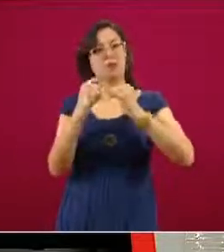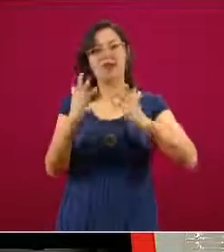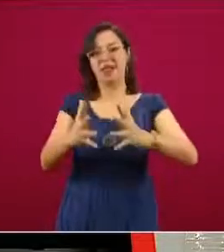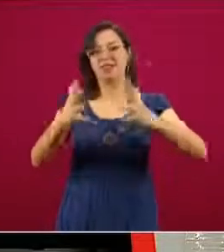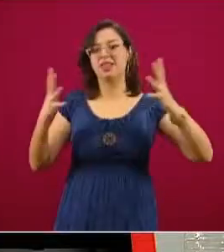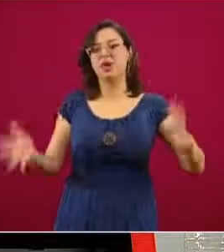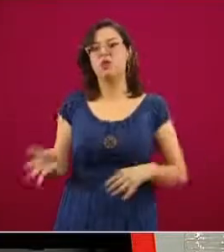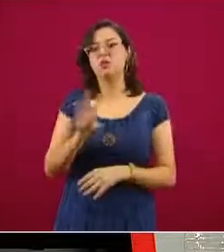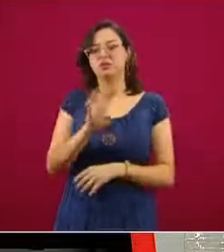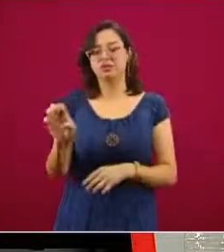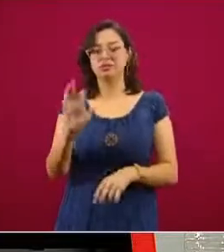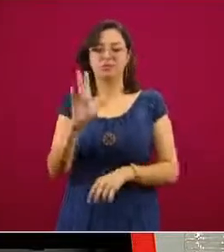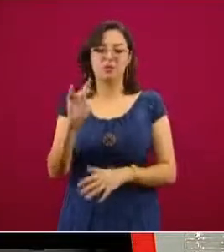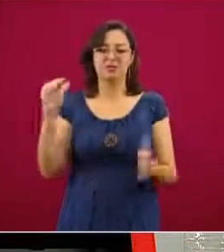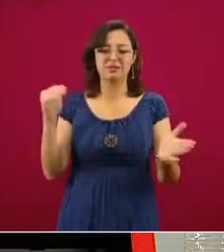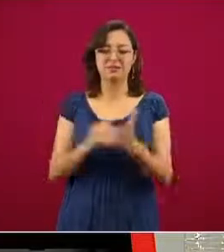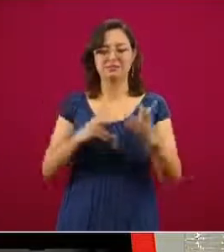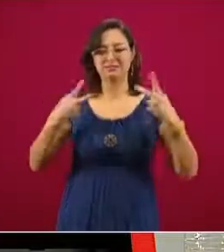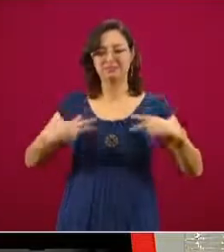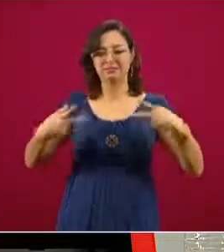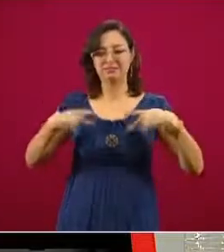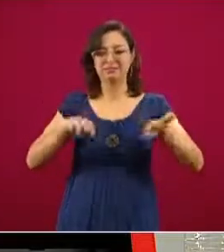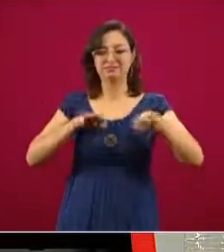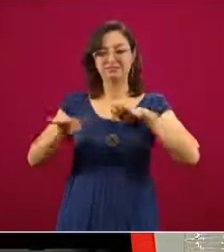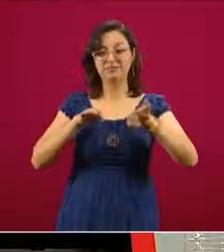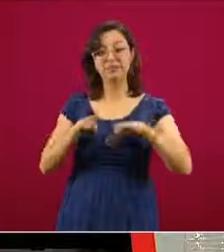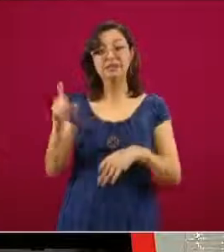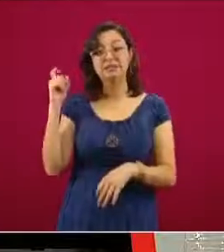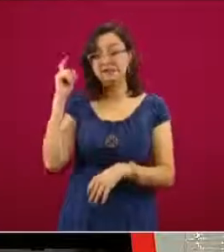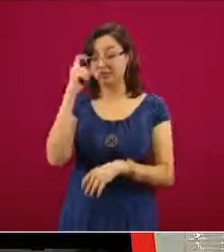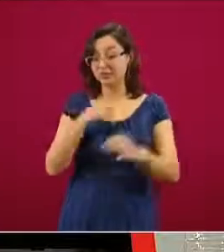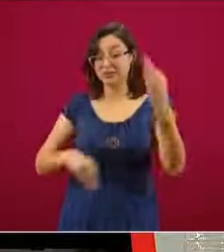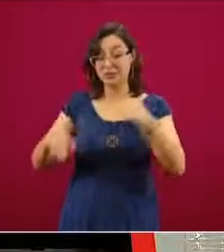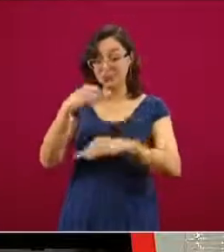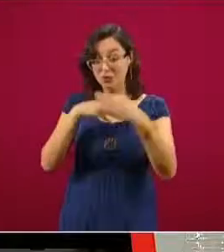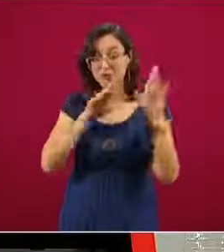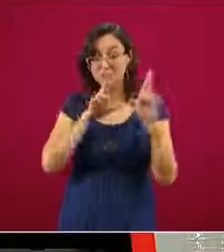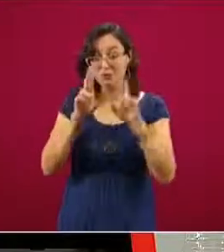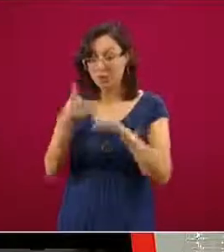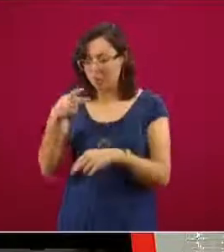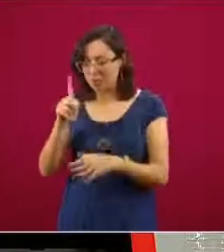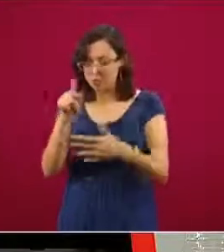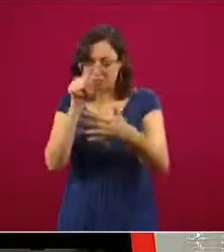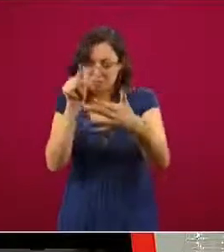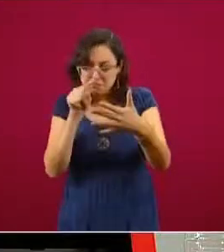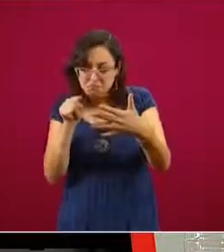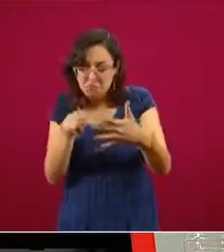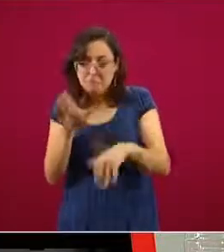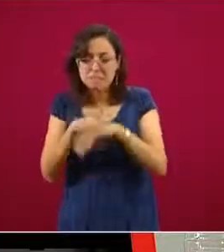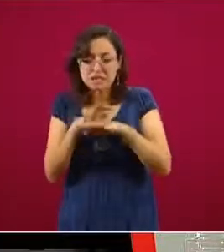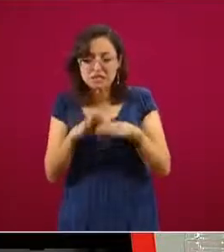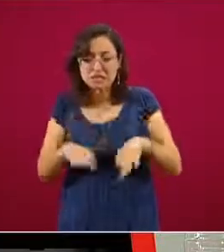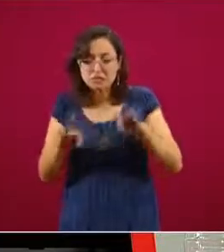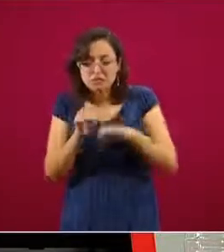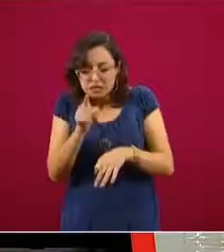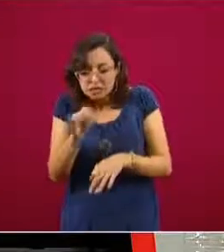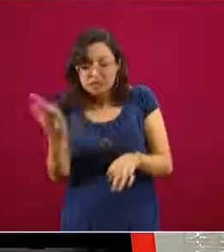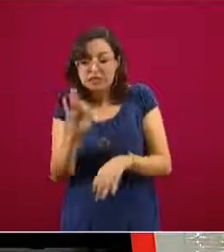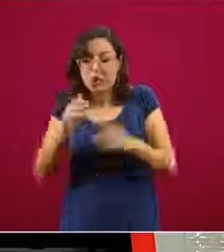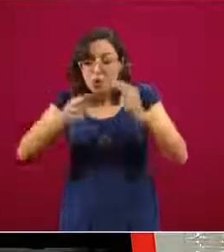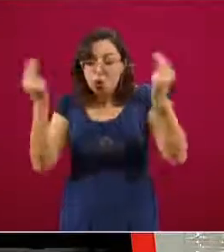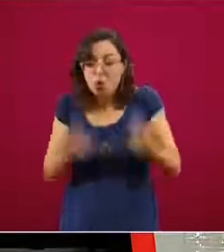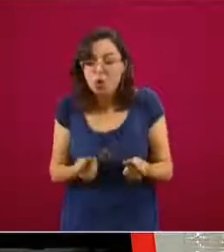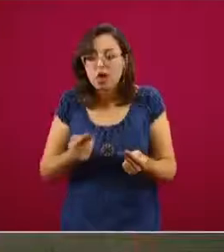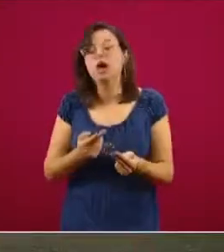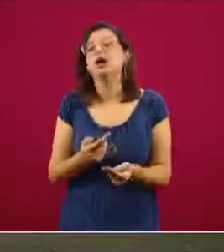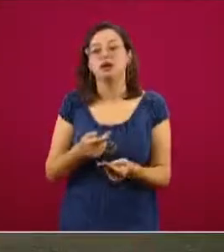son 450,000 trabajadores. Sería difícil contestar todos, pero sí los más donde veamos un nivel de urgencia de